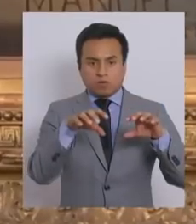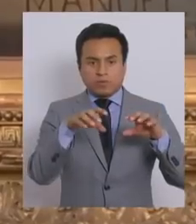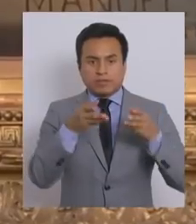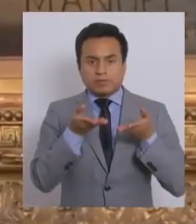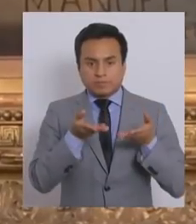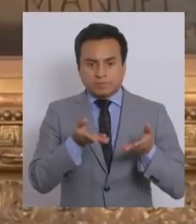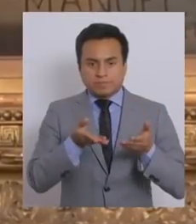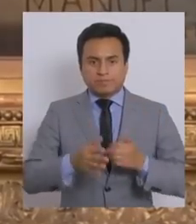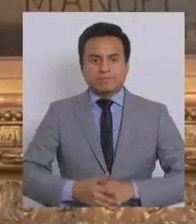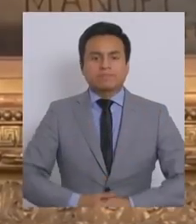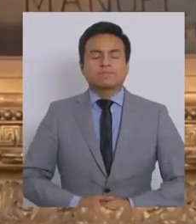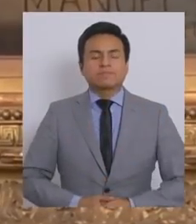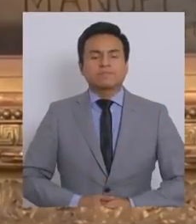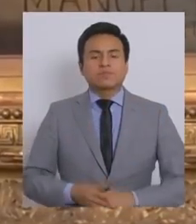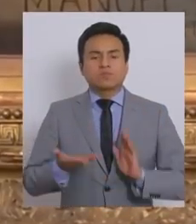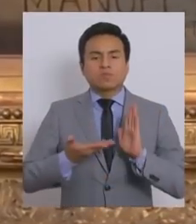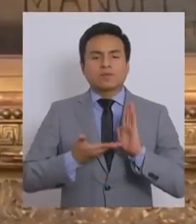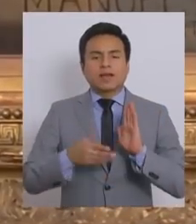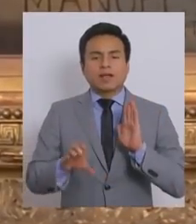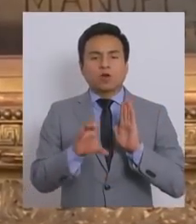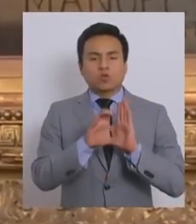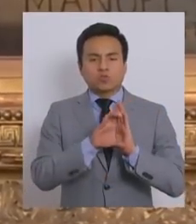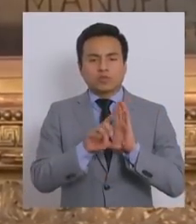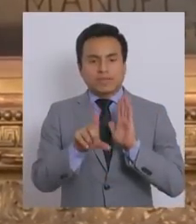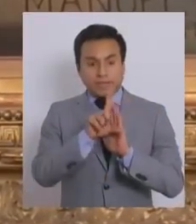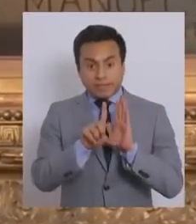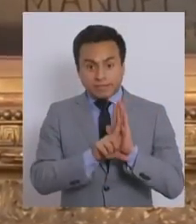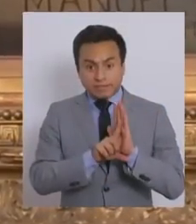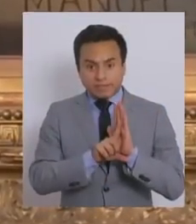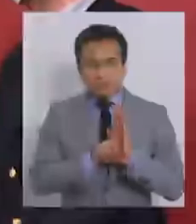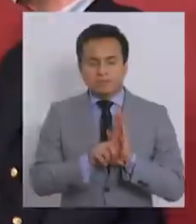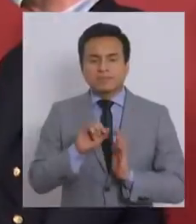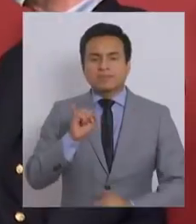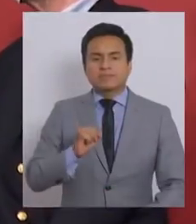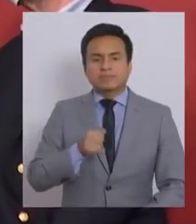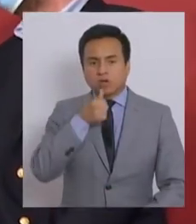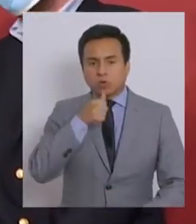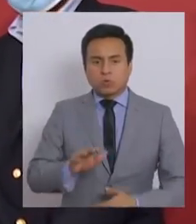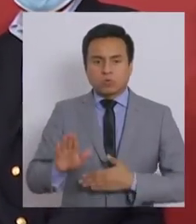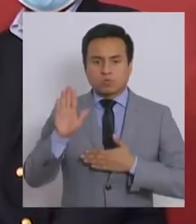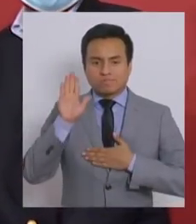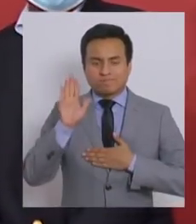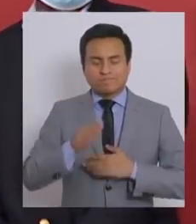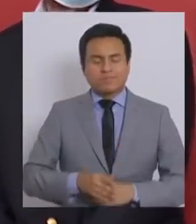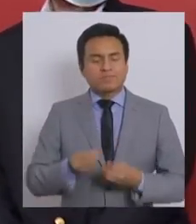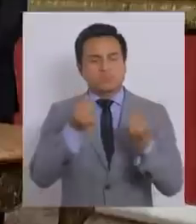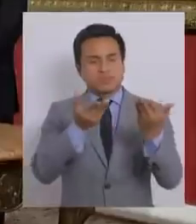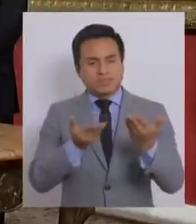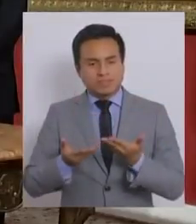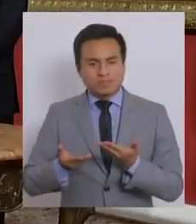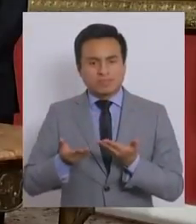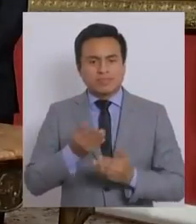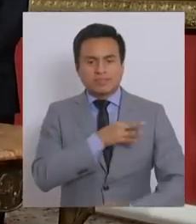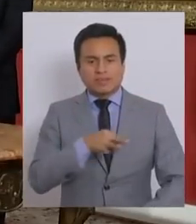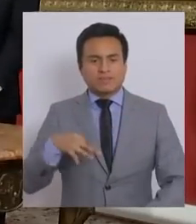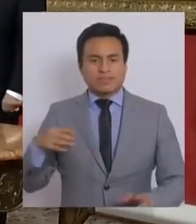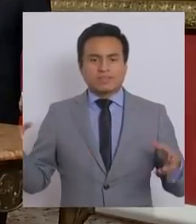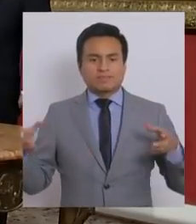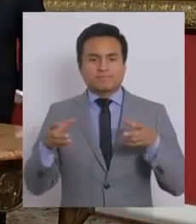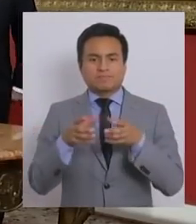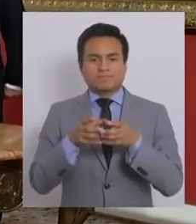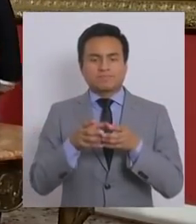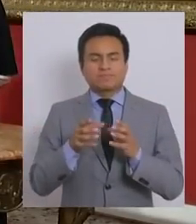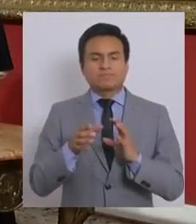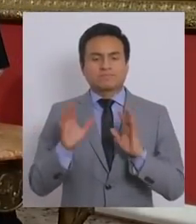encomendado conforme a la Constitución y las leyes? Sí, juro. Bienvenido a este gabinete.